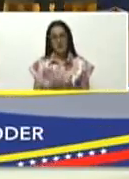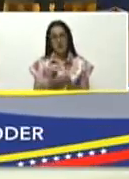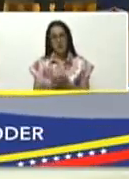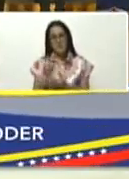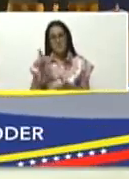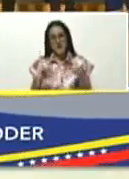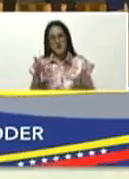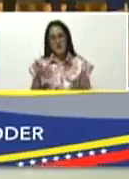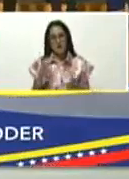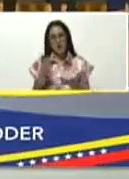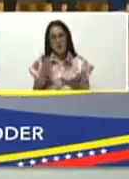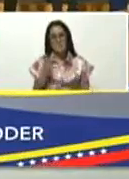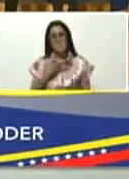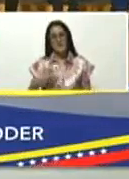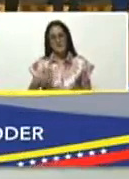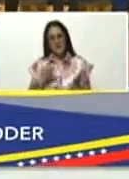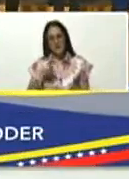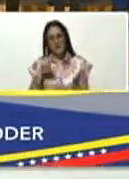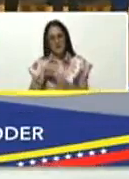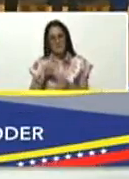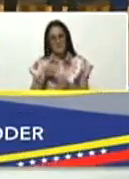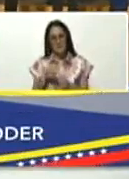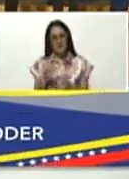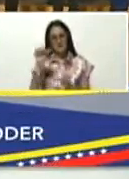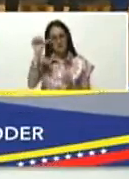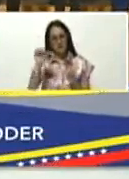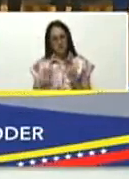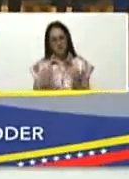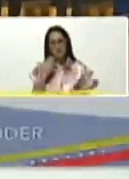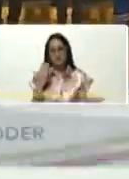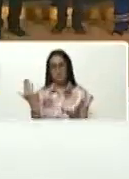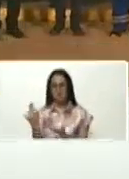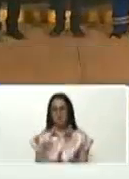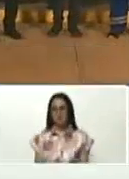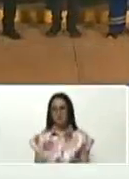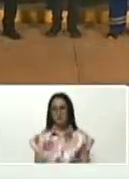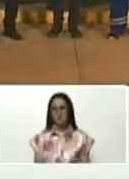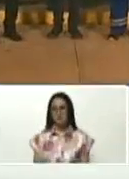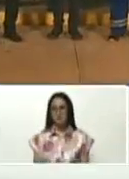Tellechea, presidente de Pequivén, conversadito, adelante.